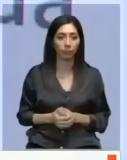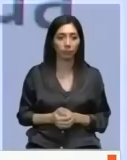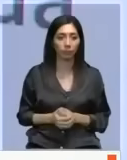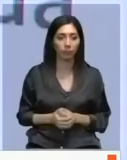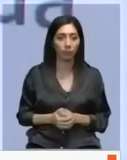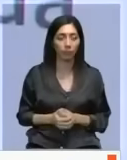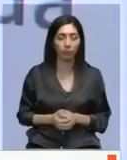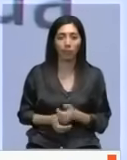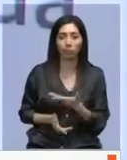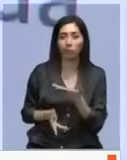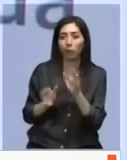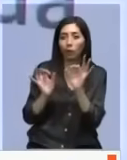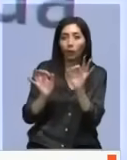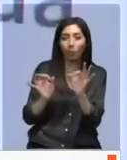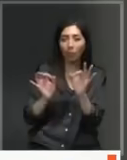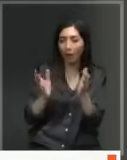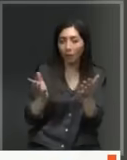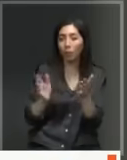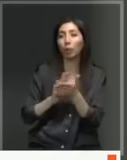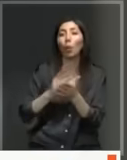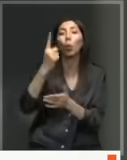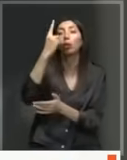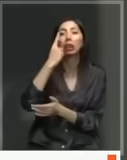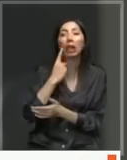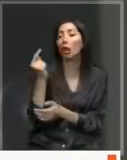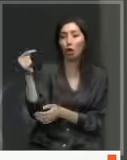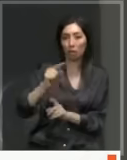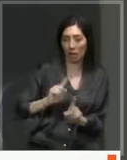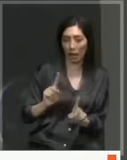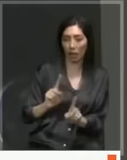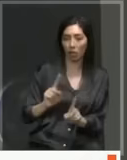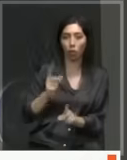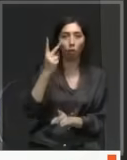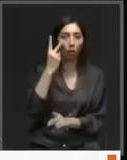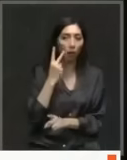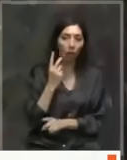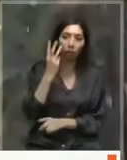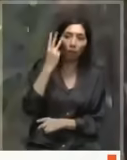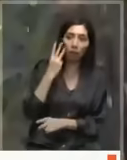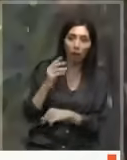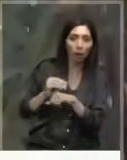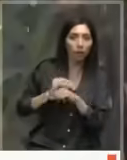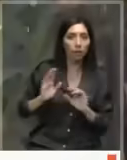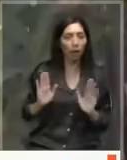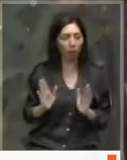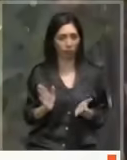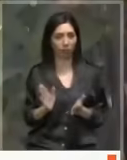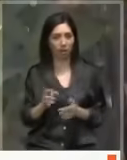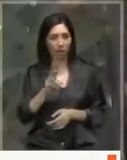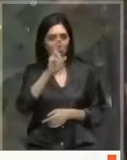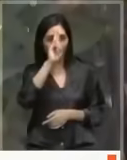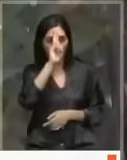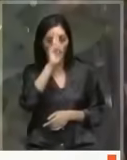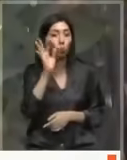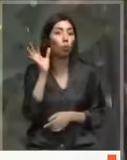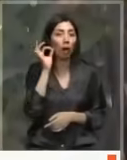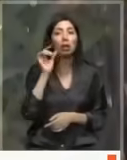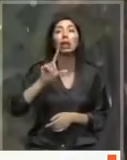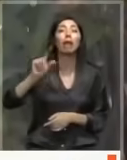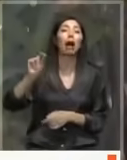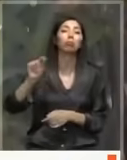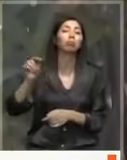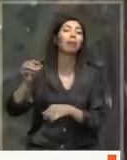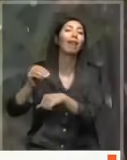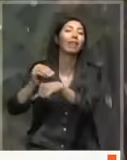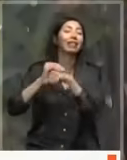O sea, es normal que ella llegue, no llegue un día, pero dos o tres sin avisarme, ¿no? Por ejemplo, ella podía quedarse fuera y me decía, mamita, me voy a quedar